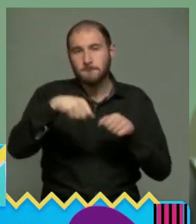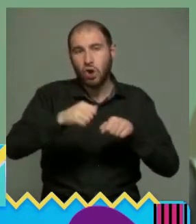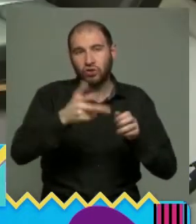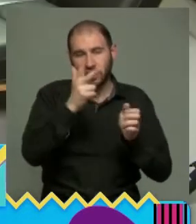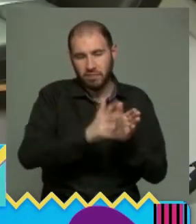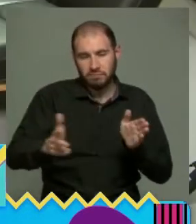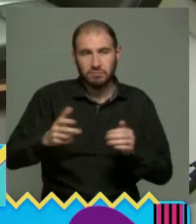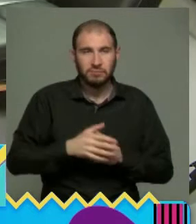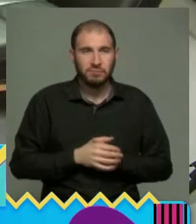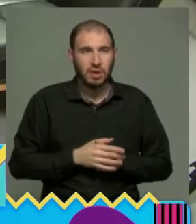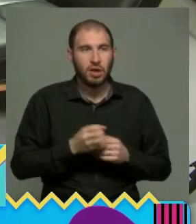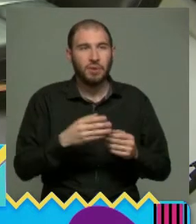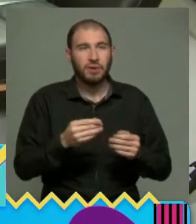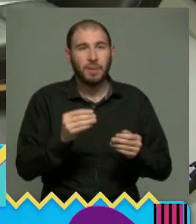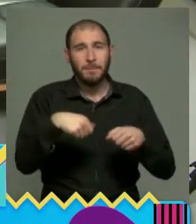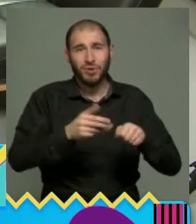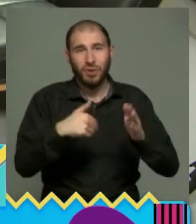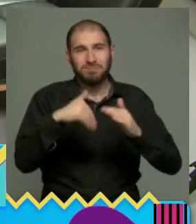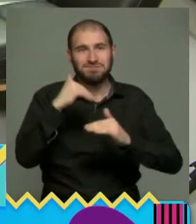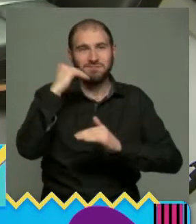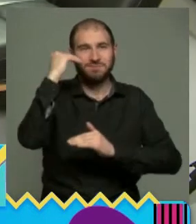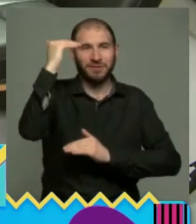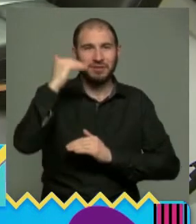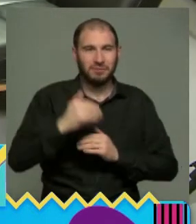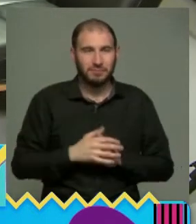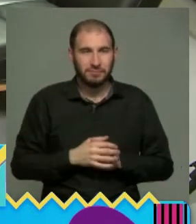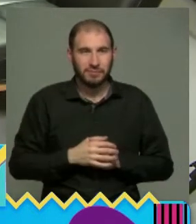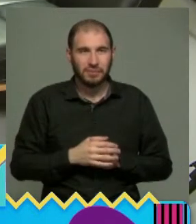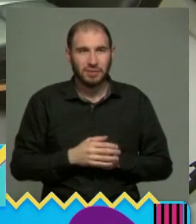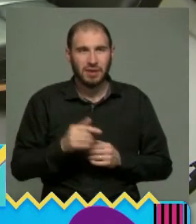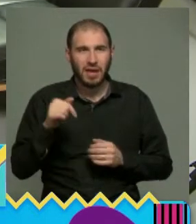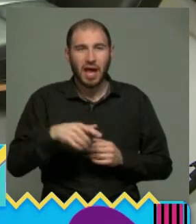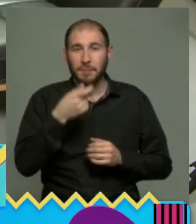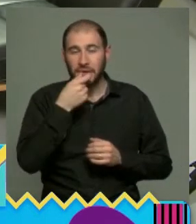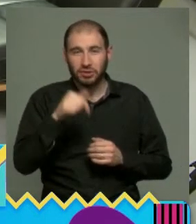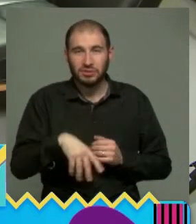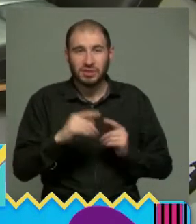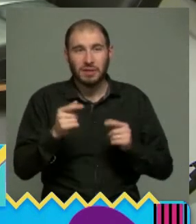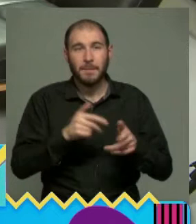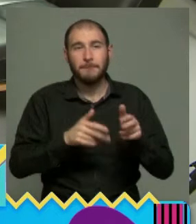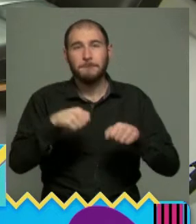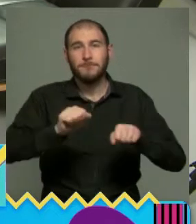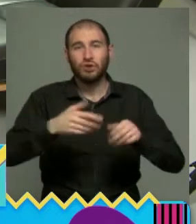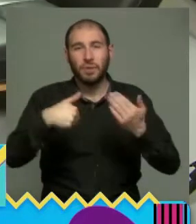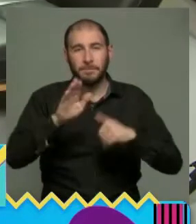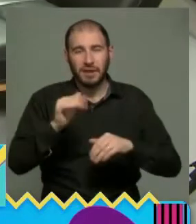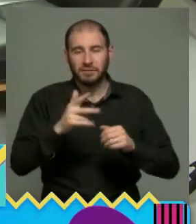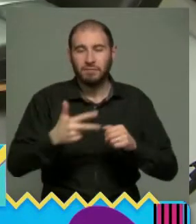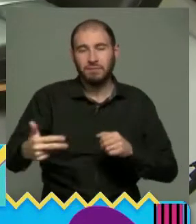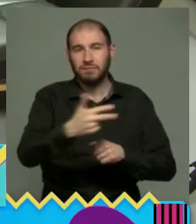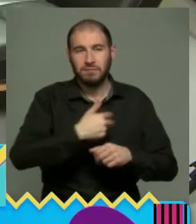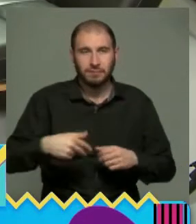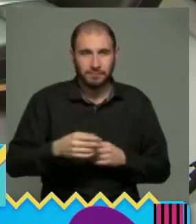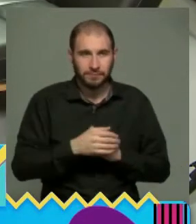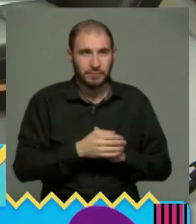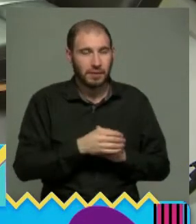Bien. Bueno, Porque cada vez son más motos. Cada vez son más motos. Exacto. Sí. La capacidad hoy de Mendoza, y cada vez hay más motocicletas dando vueltas en la Y por